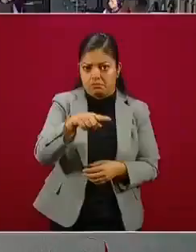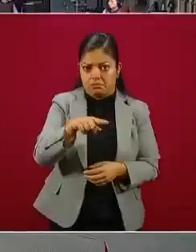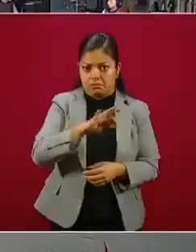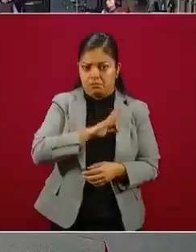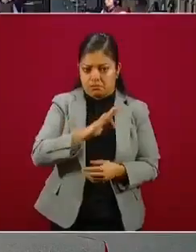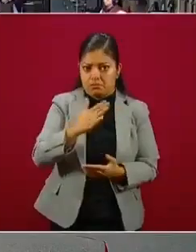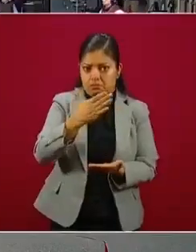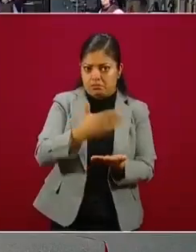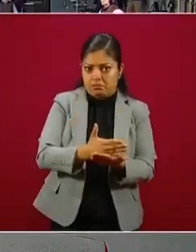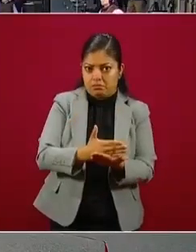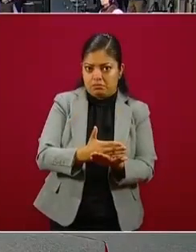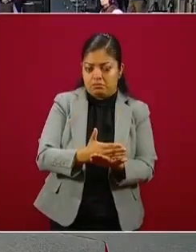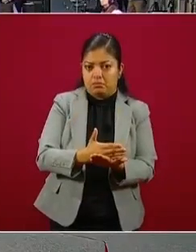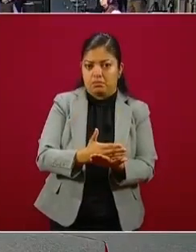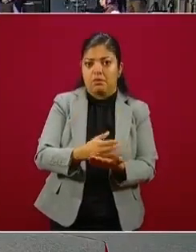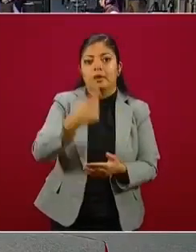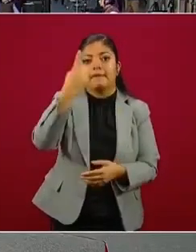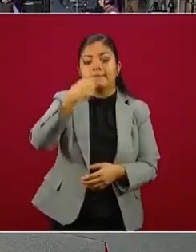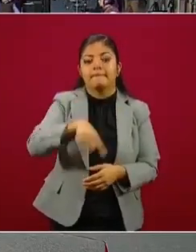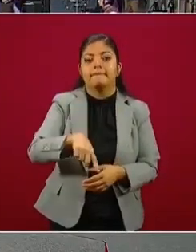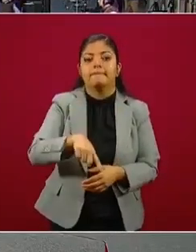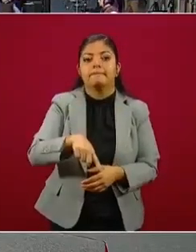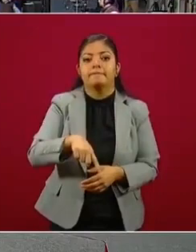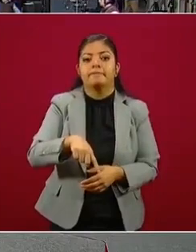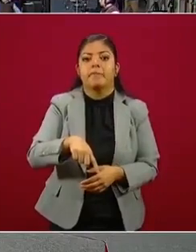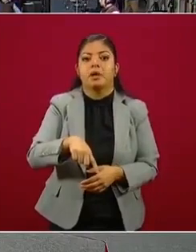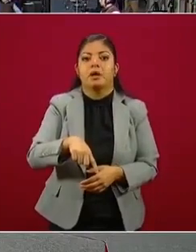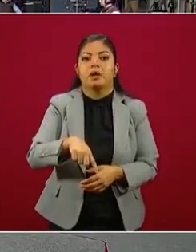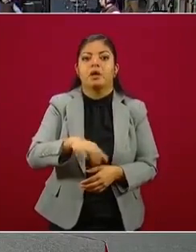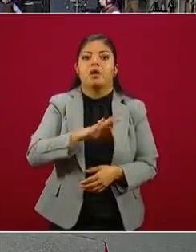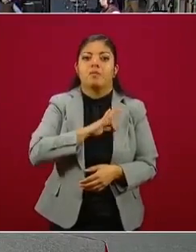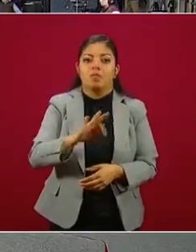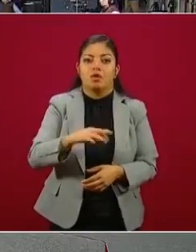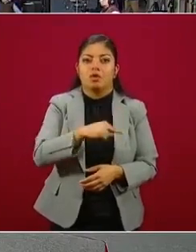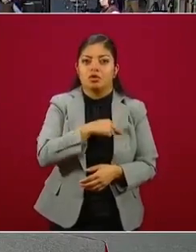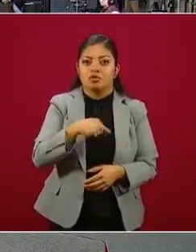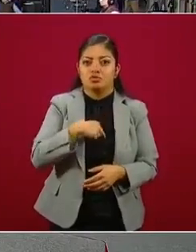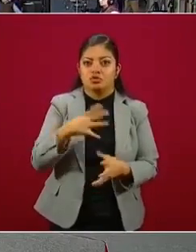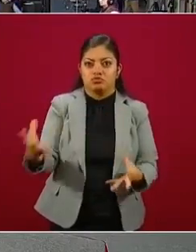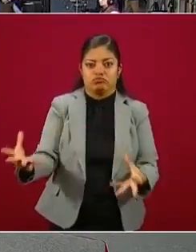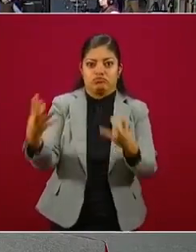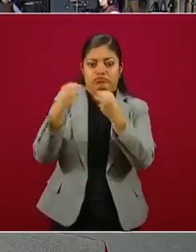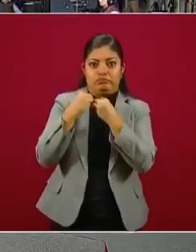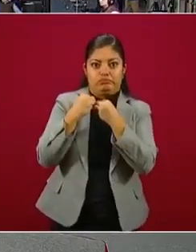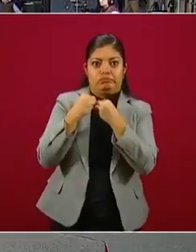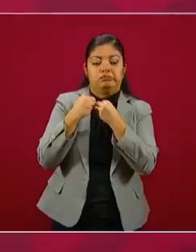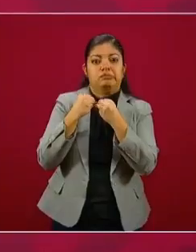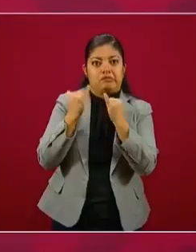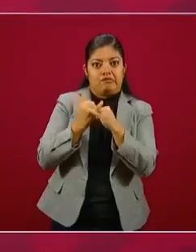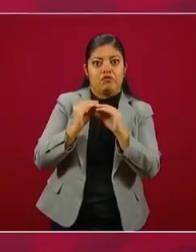ahí para poder procesar toda la información, porque fue